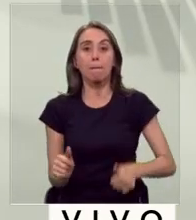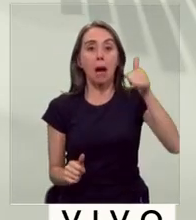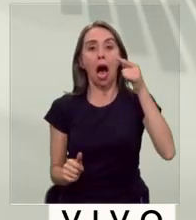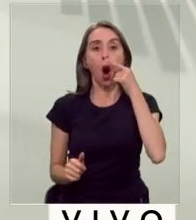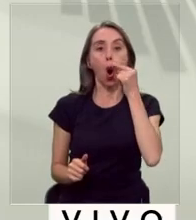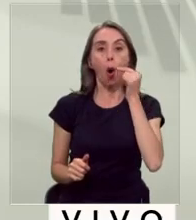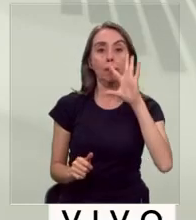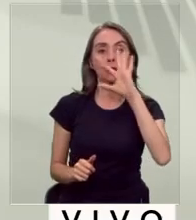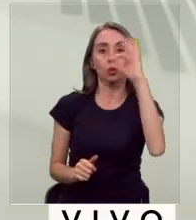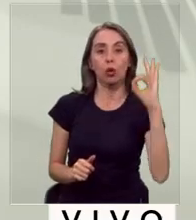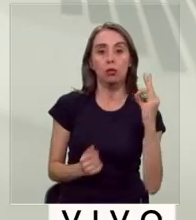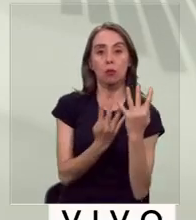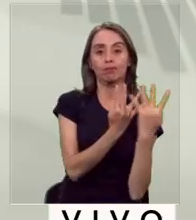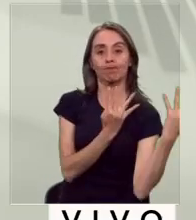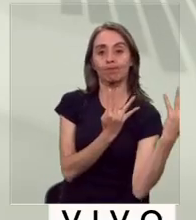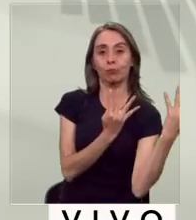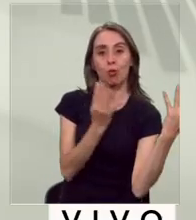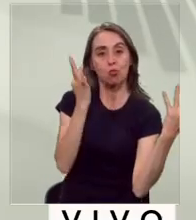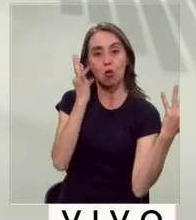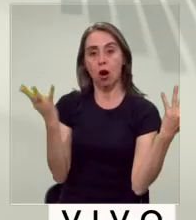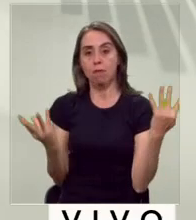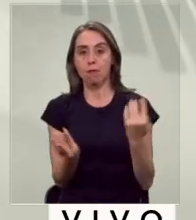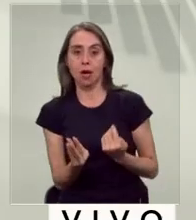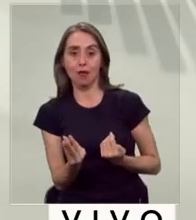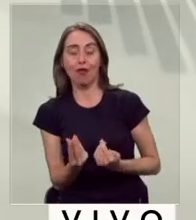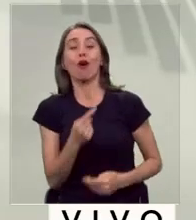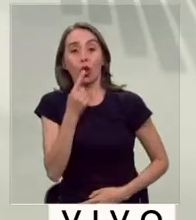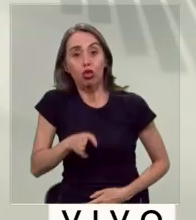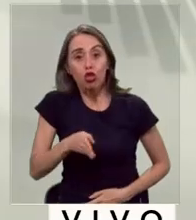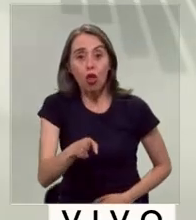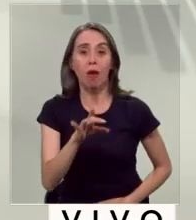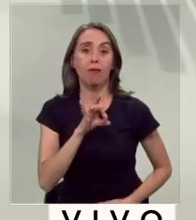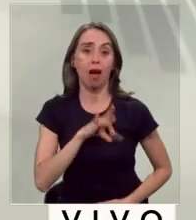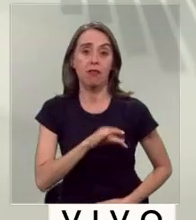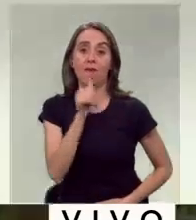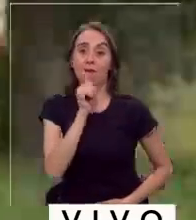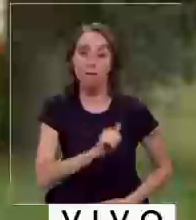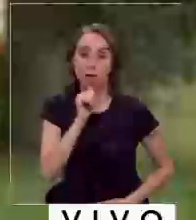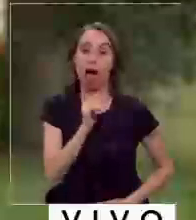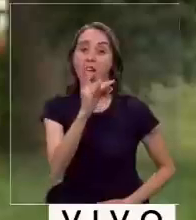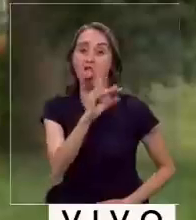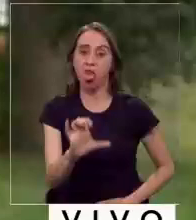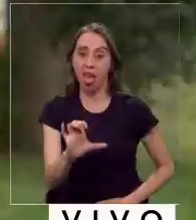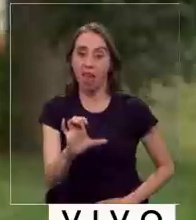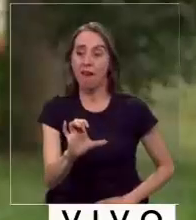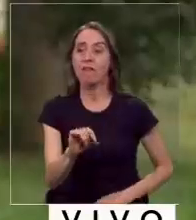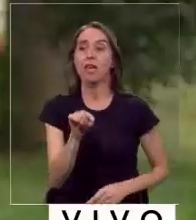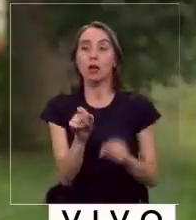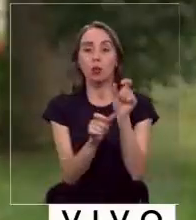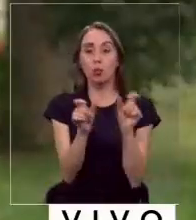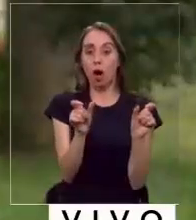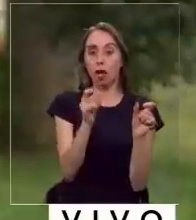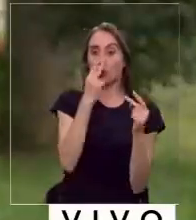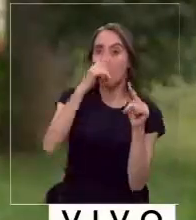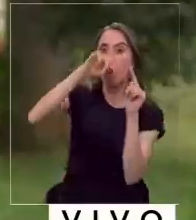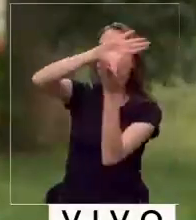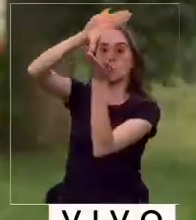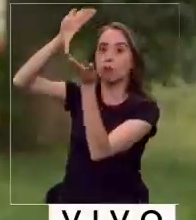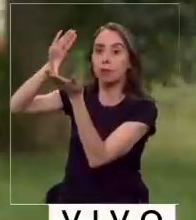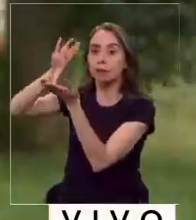abarcan más del 50% de ocupación. Todavía yo creo que en Chile estamos al debe cuando empezamos a mirar hacia